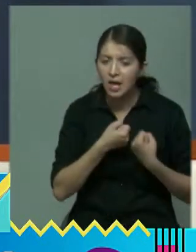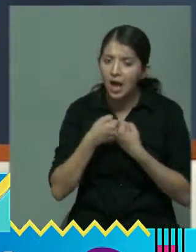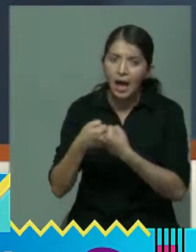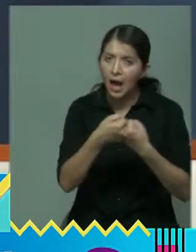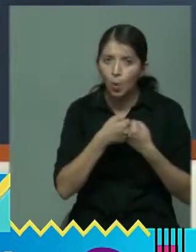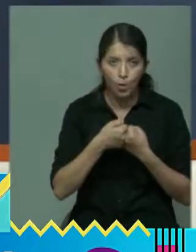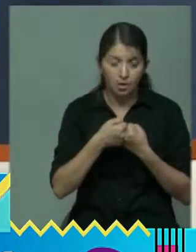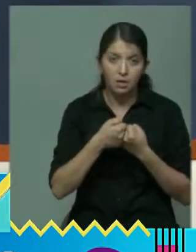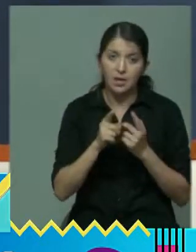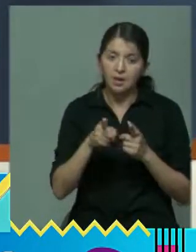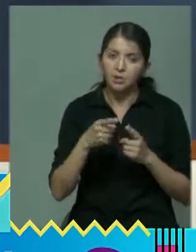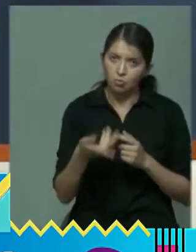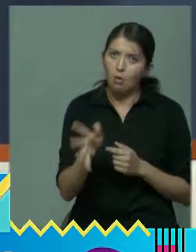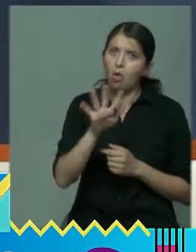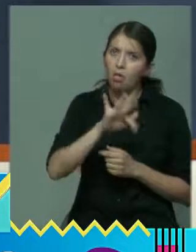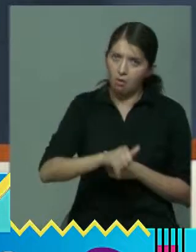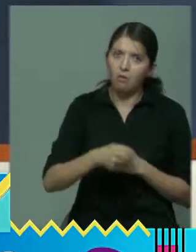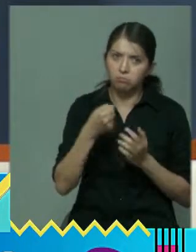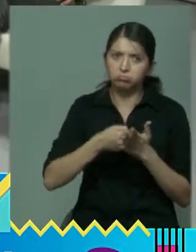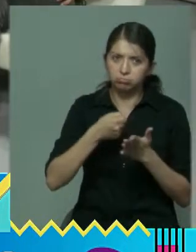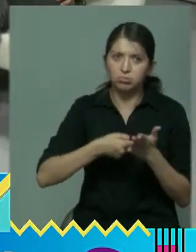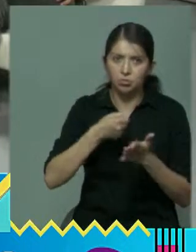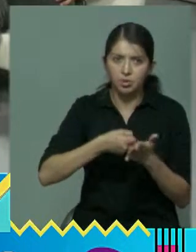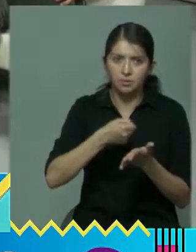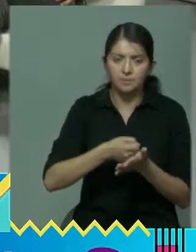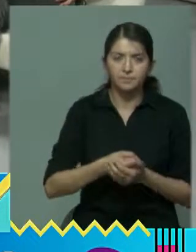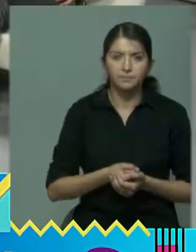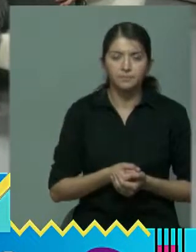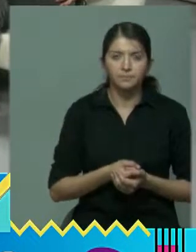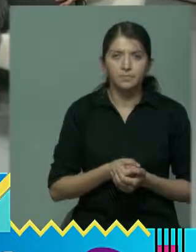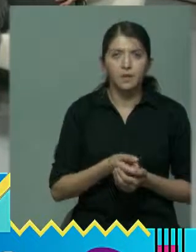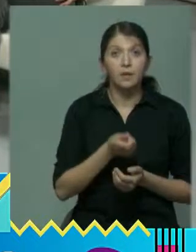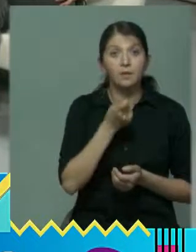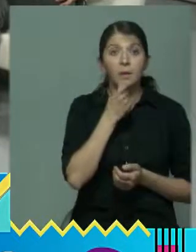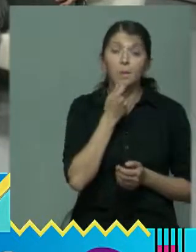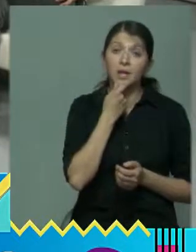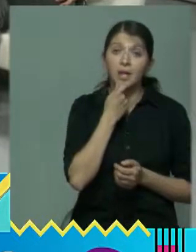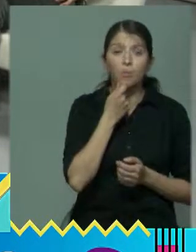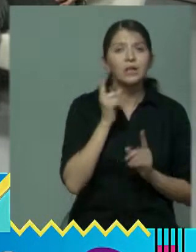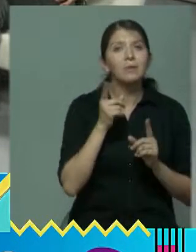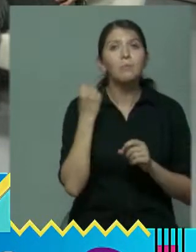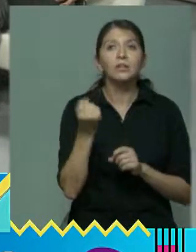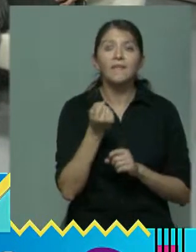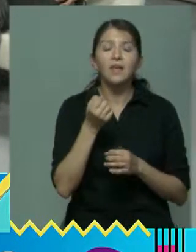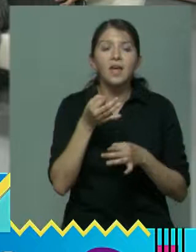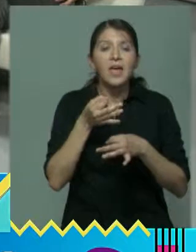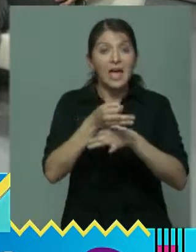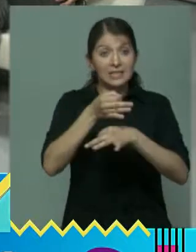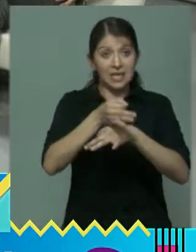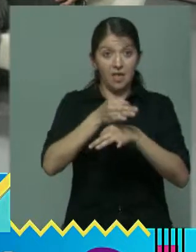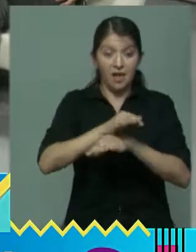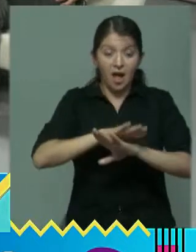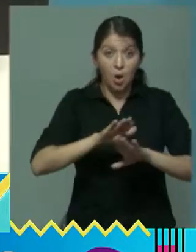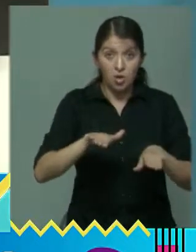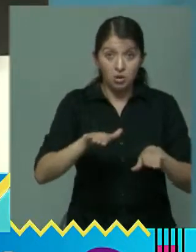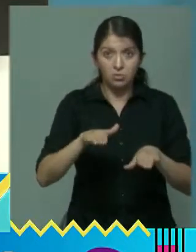que el desafío que uno tiene día a día no es menor. Y a veces el tema no es solamente educar a los chicos, sino a los grandes, ¿no? Porque justamente eso, no es un padre que decide